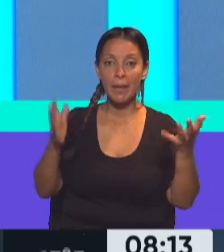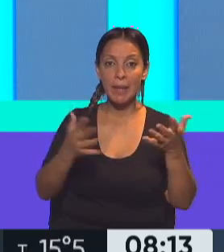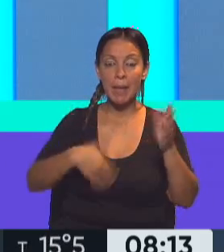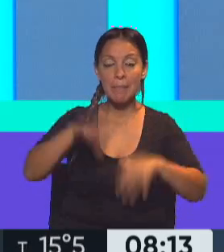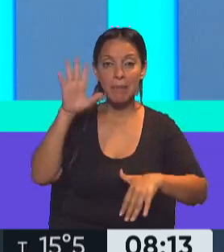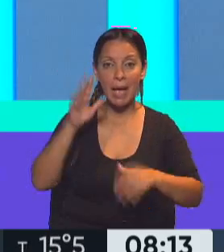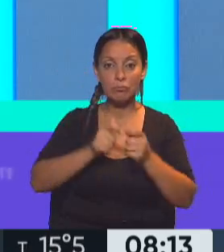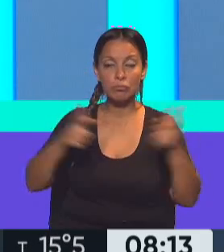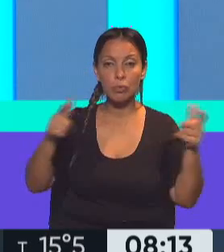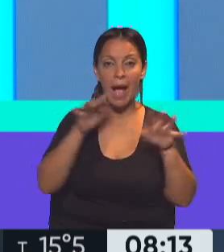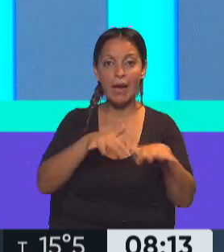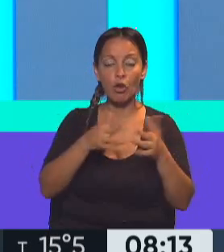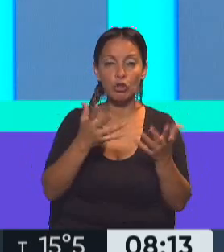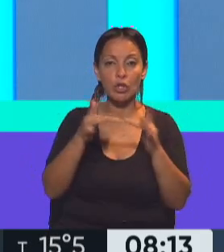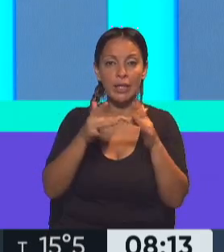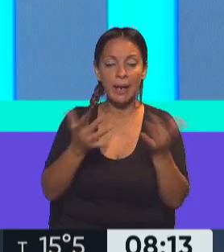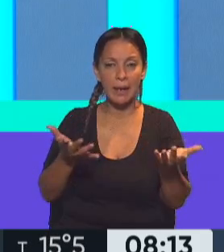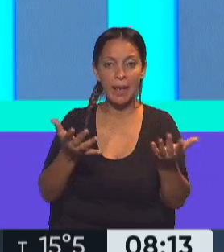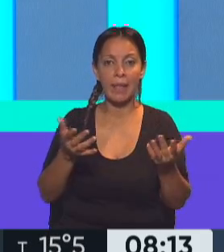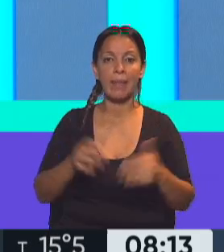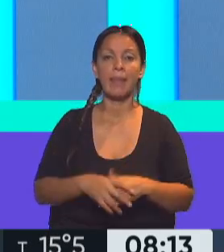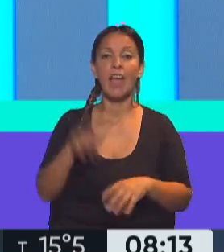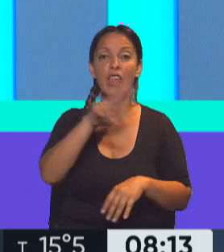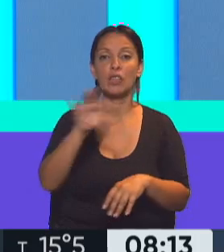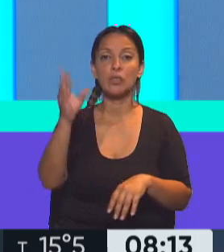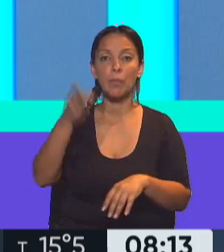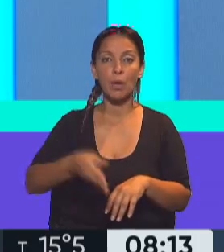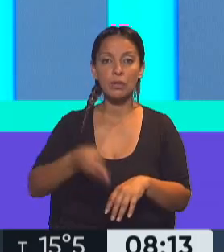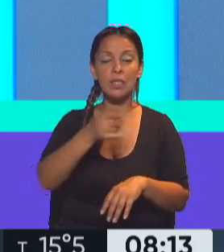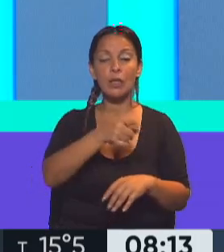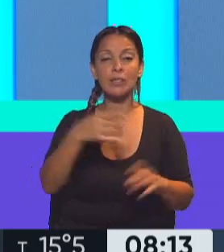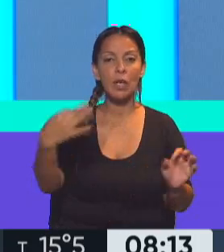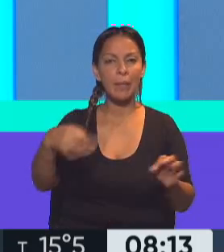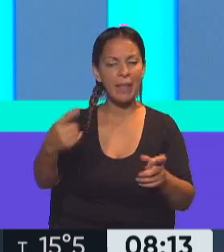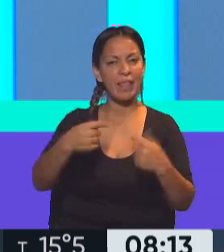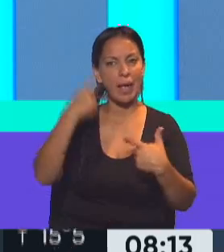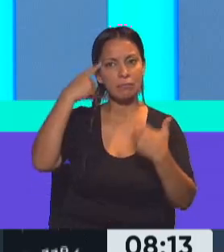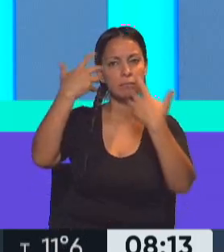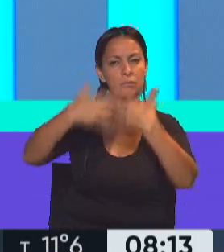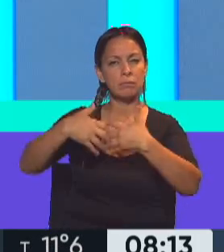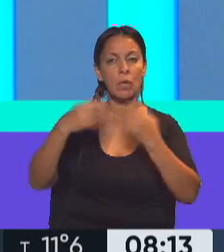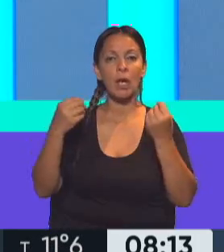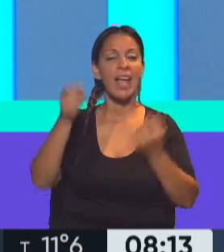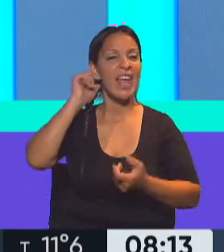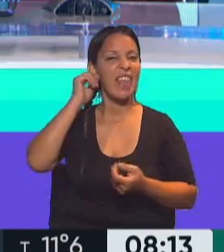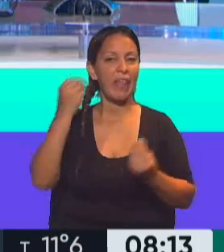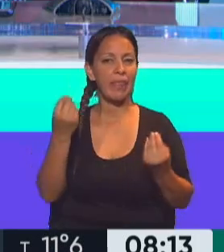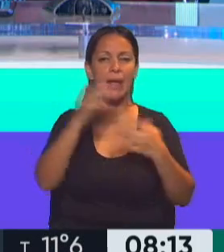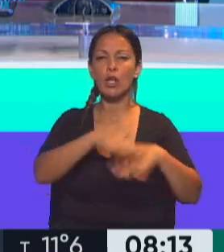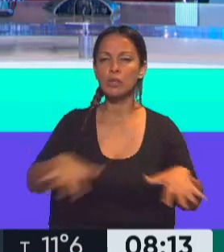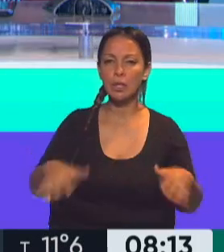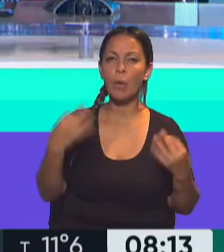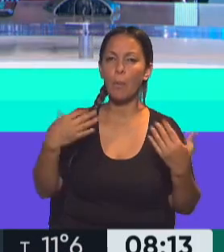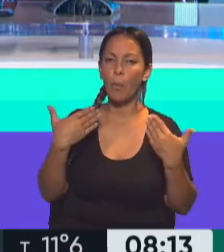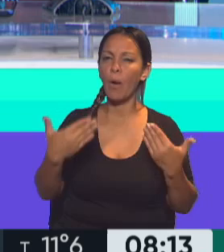y esto también nos tiene que llamar a la reflexión respecto de ¿cuáles son las edades en las que los niños y las niñas acceden a